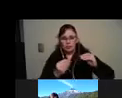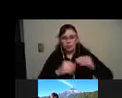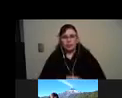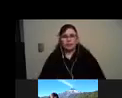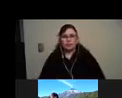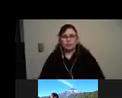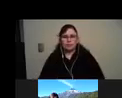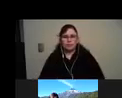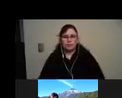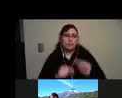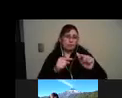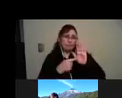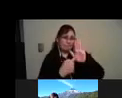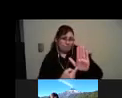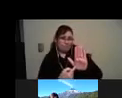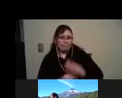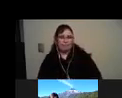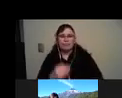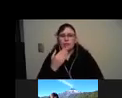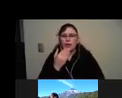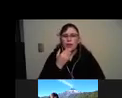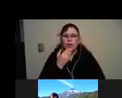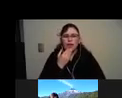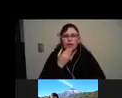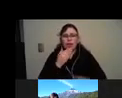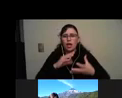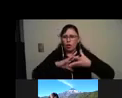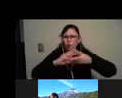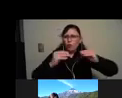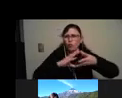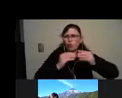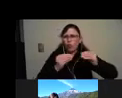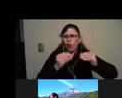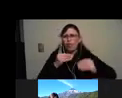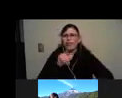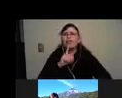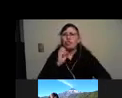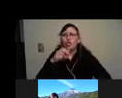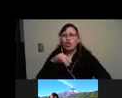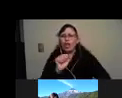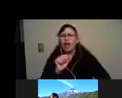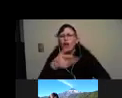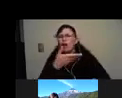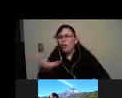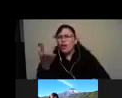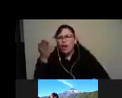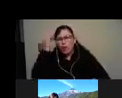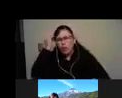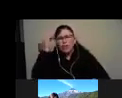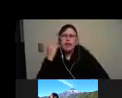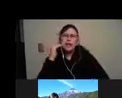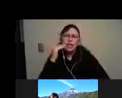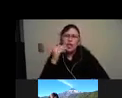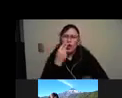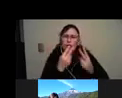se ven manifestados a través de procesos de distonía muscular, como no sé si se acuerdan, como el niño que vimos algunas semanas con movimiento